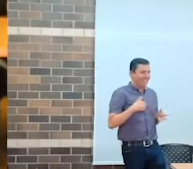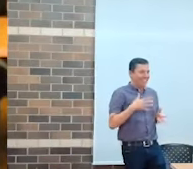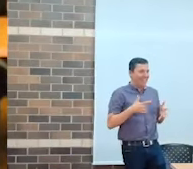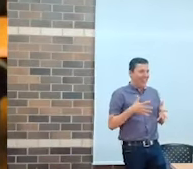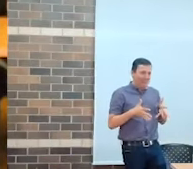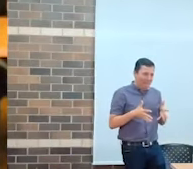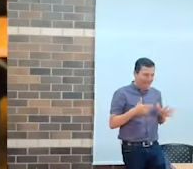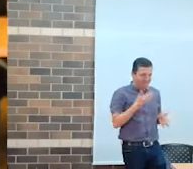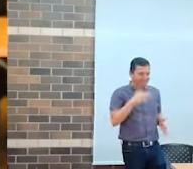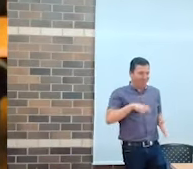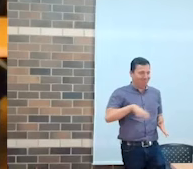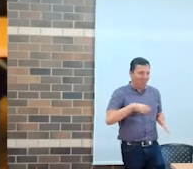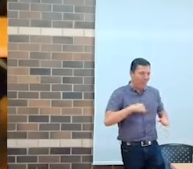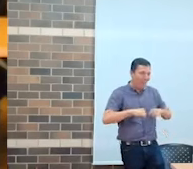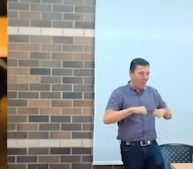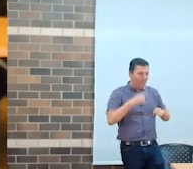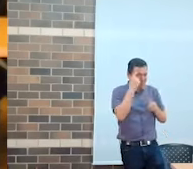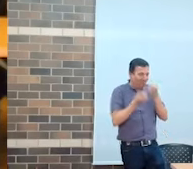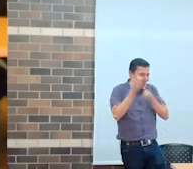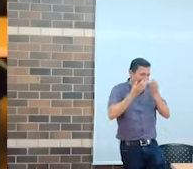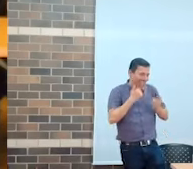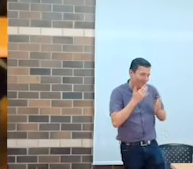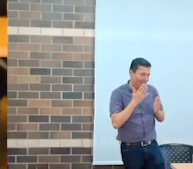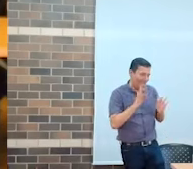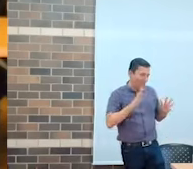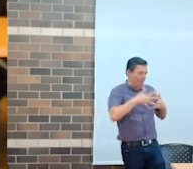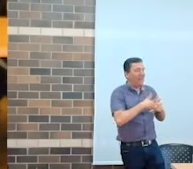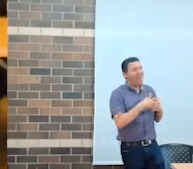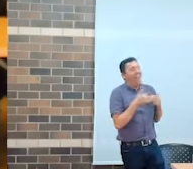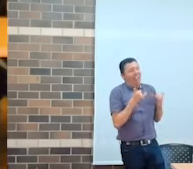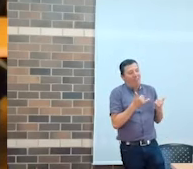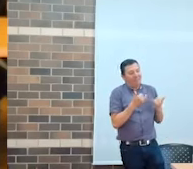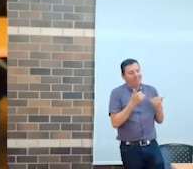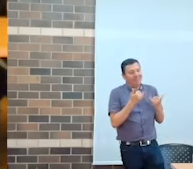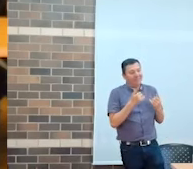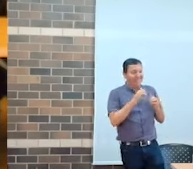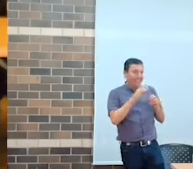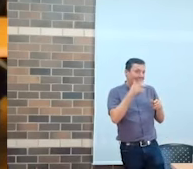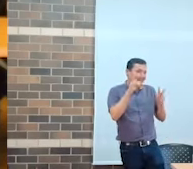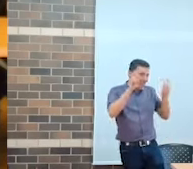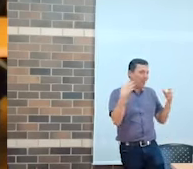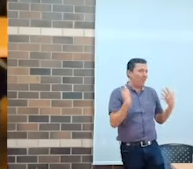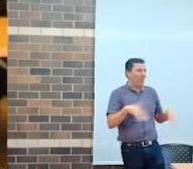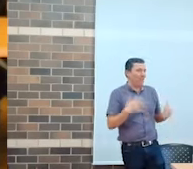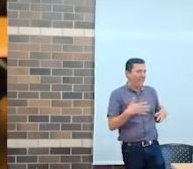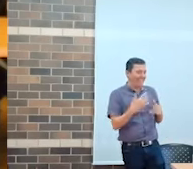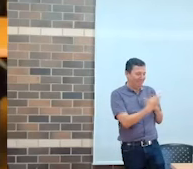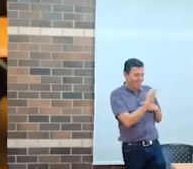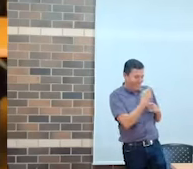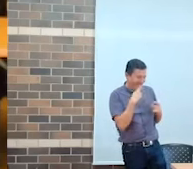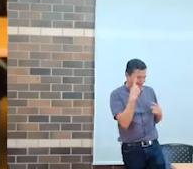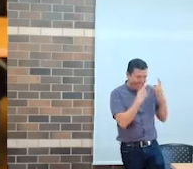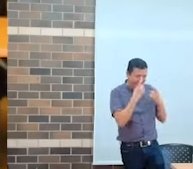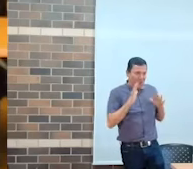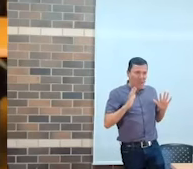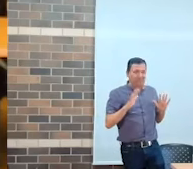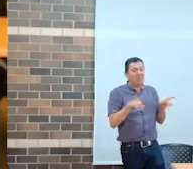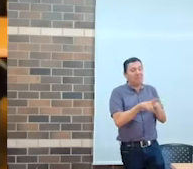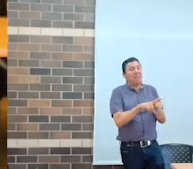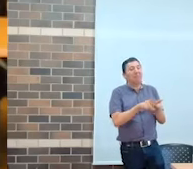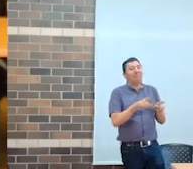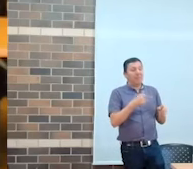Bueno, muy bien. Me siento más cómodo estando de pie porque puedo moverme de mejor manera y de esa manera vincularme mejor a las temáticas